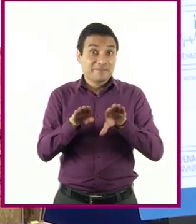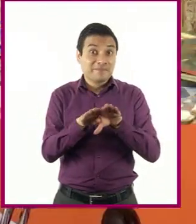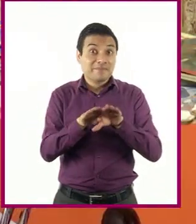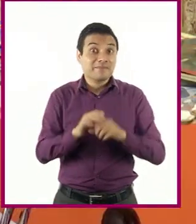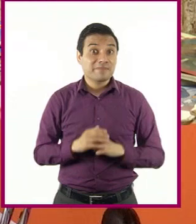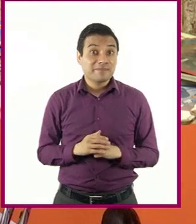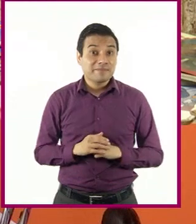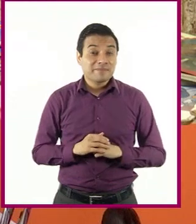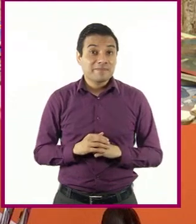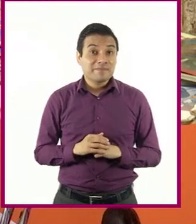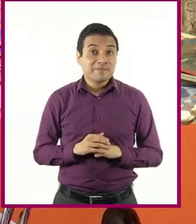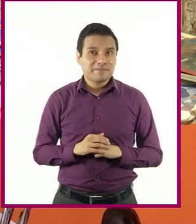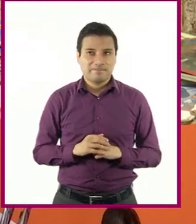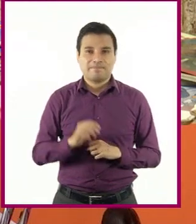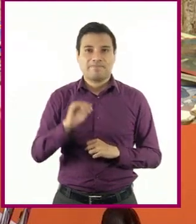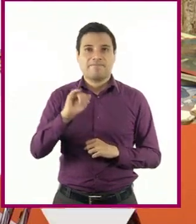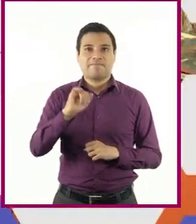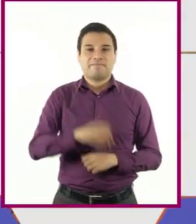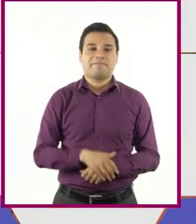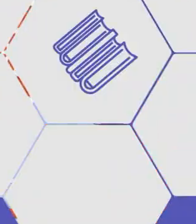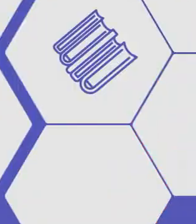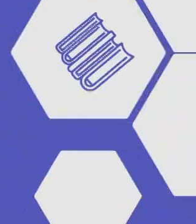historieta? Desde luego.